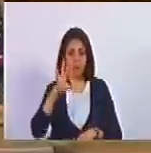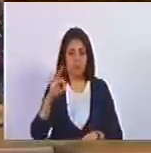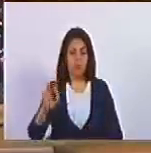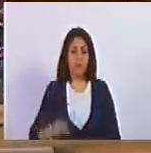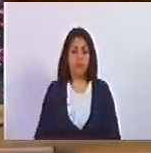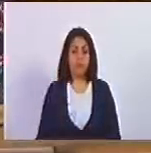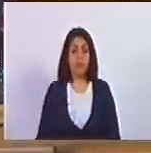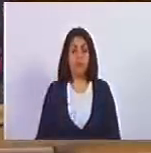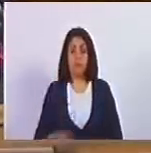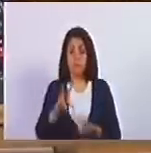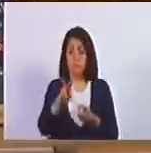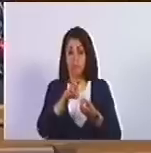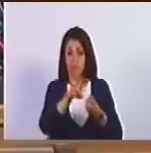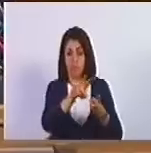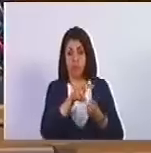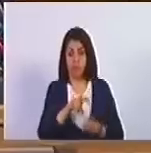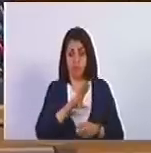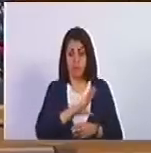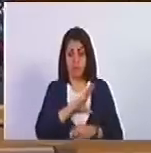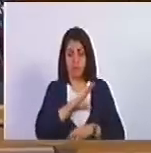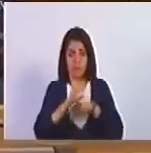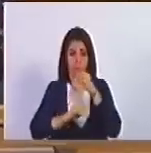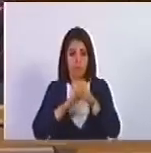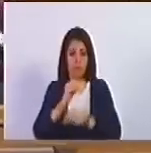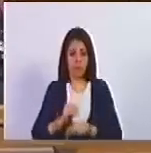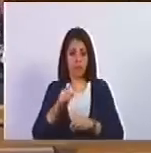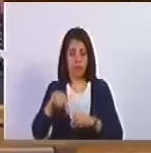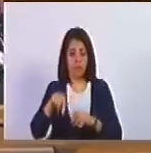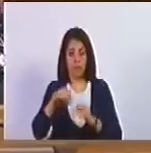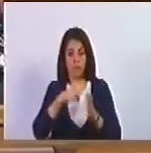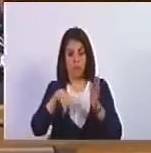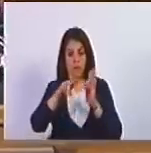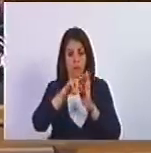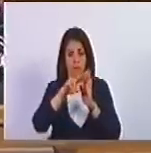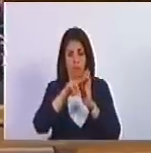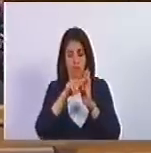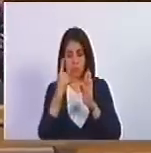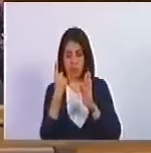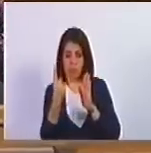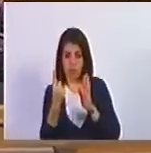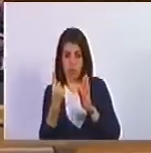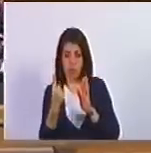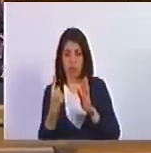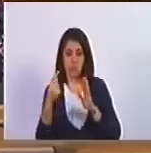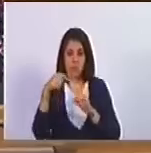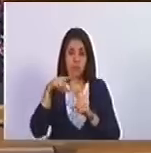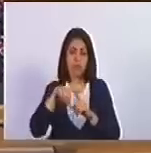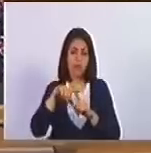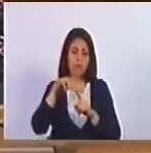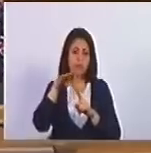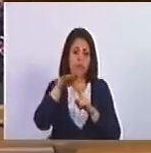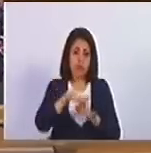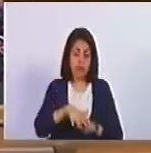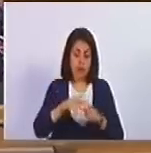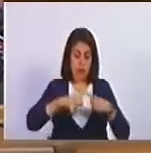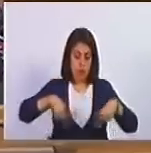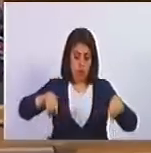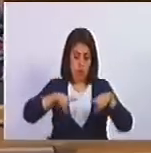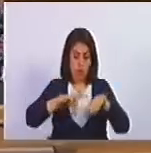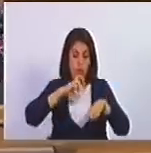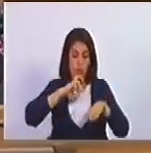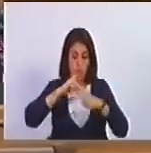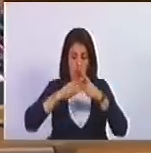6,5% de los ingresos brutos obtenidos en los siguientes ramos. 1. Explotación de minas y canteras.